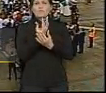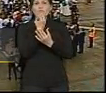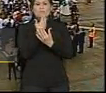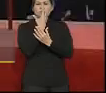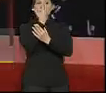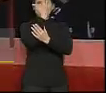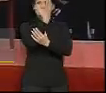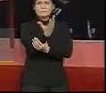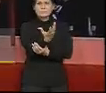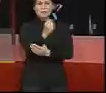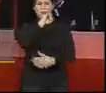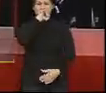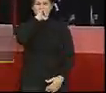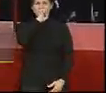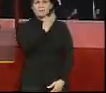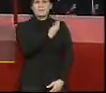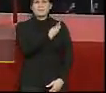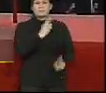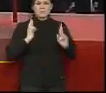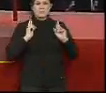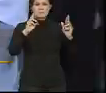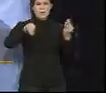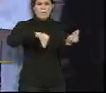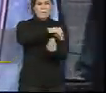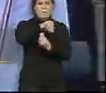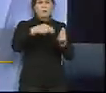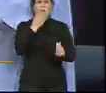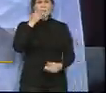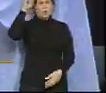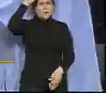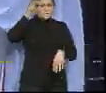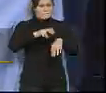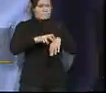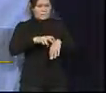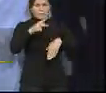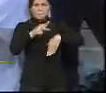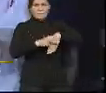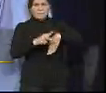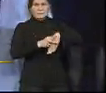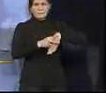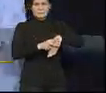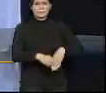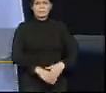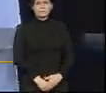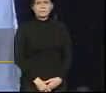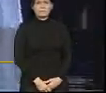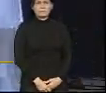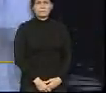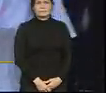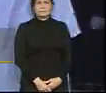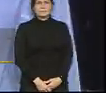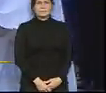flores al Papa Francisco, en representación de los pueblos originarios habitantes de estas tierras.